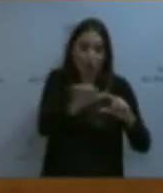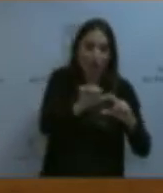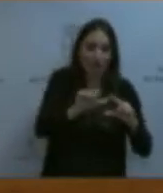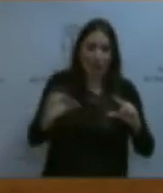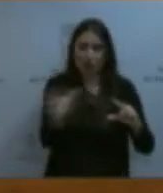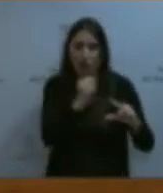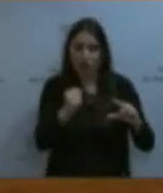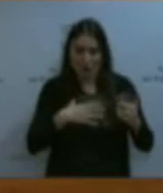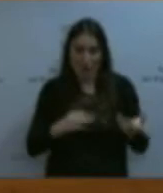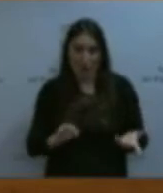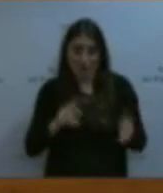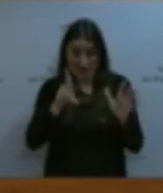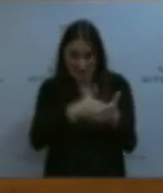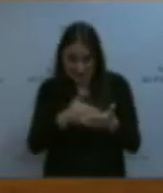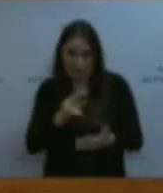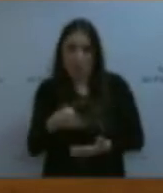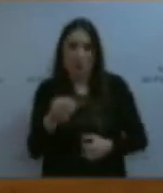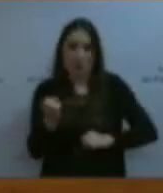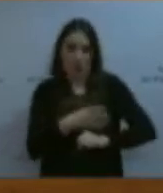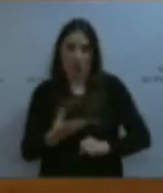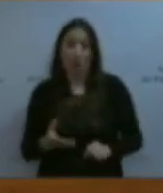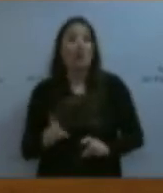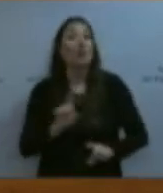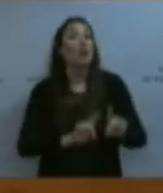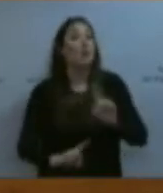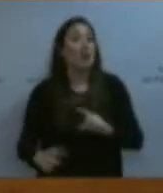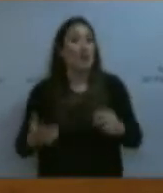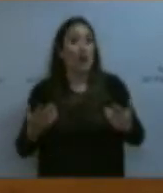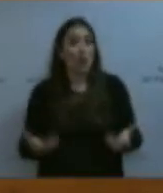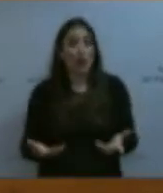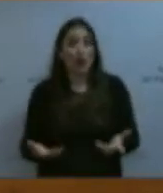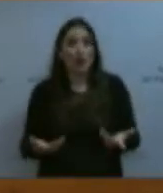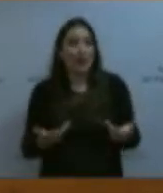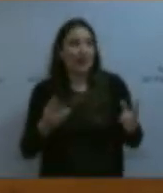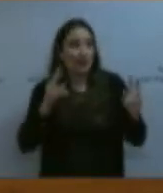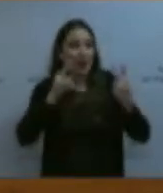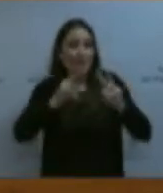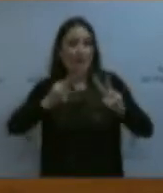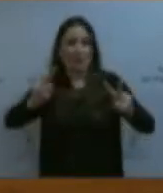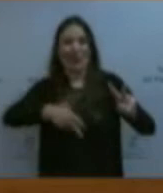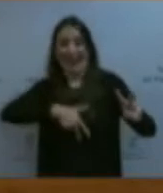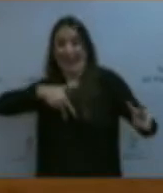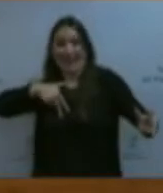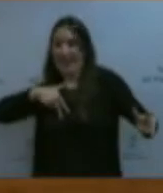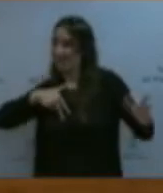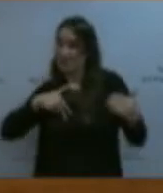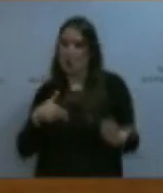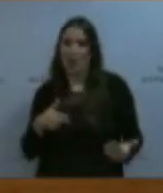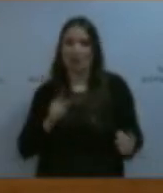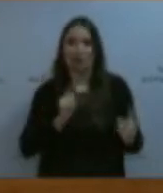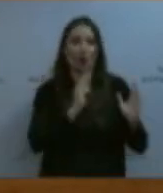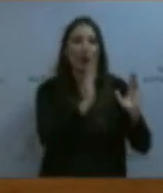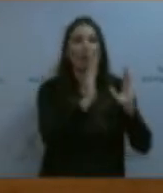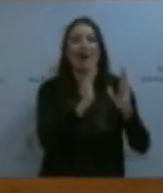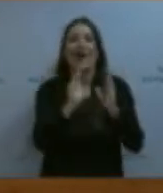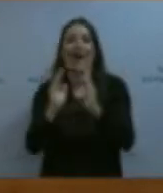Podríamos poner todito eso. Claro, el problema es que no tienen una visión global y nos la van dando fraccionada, que